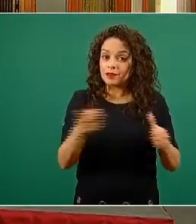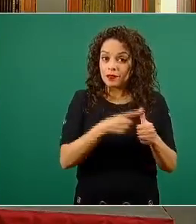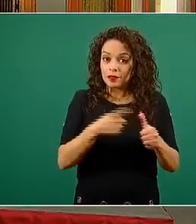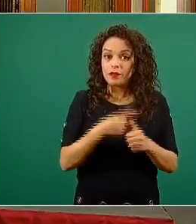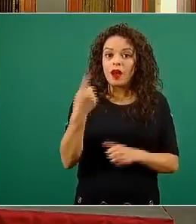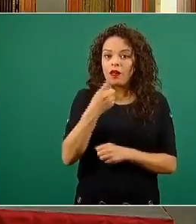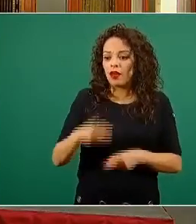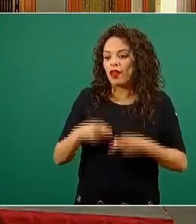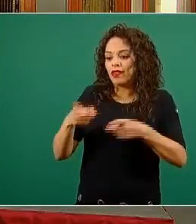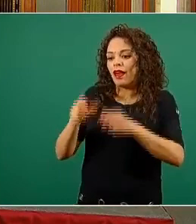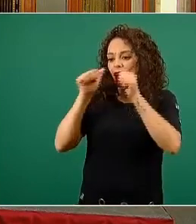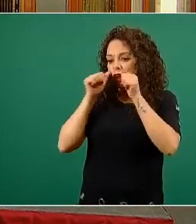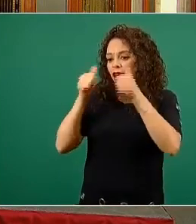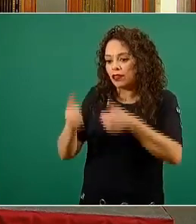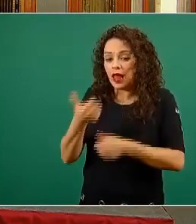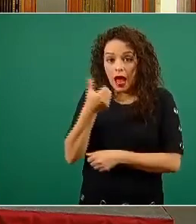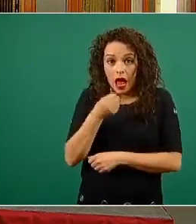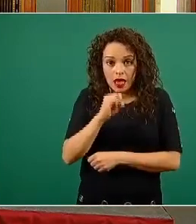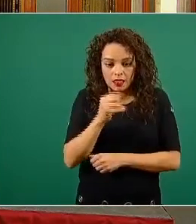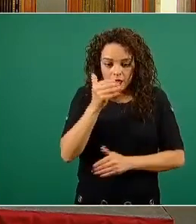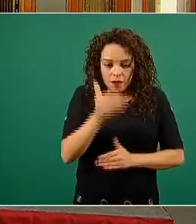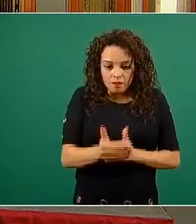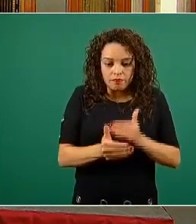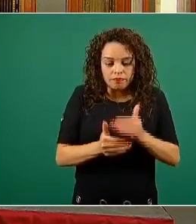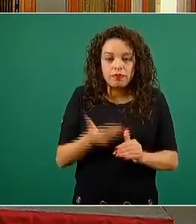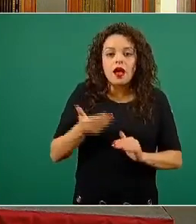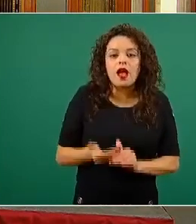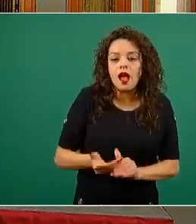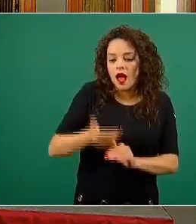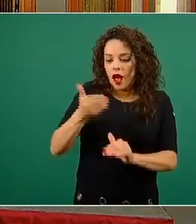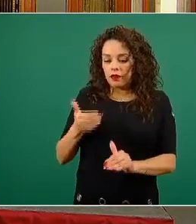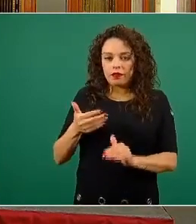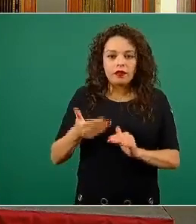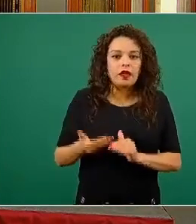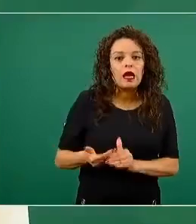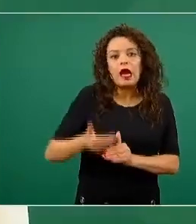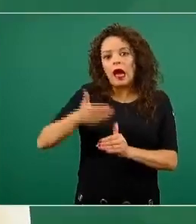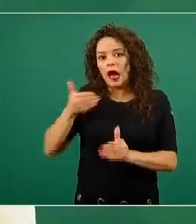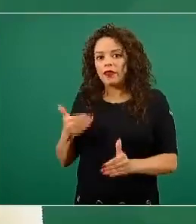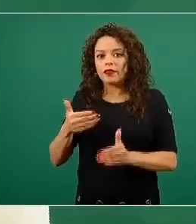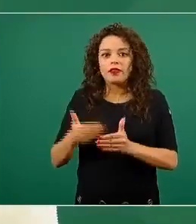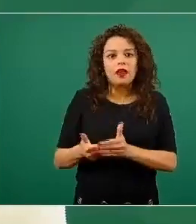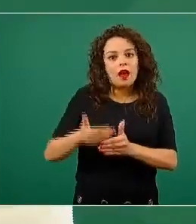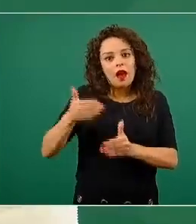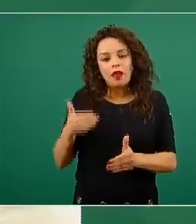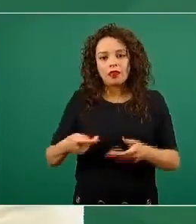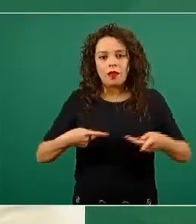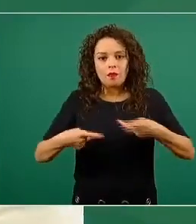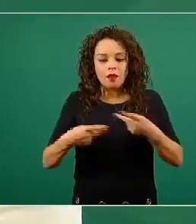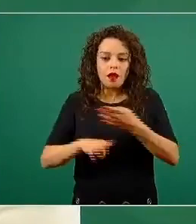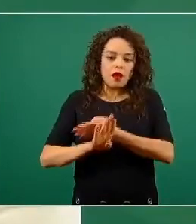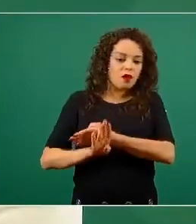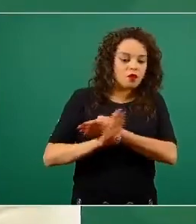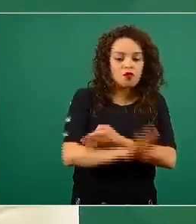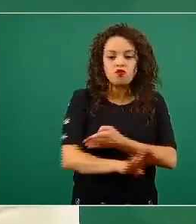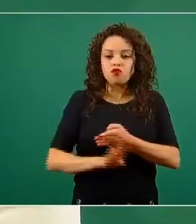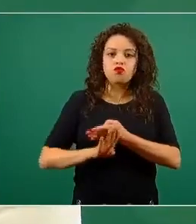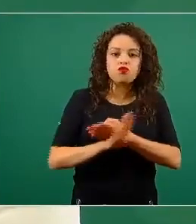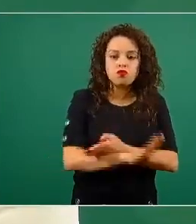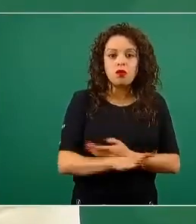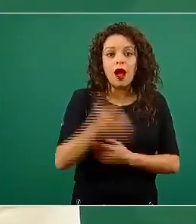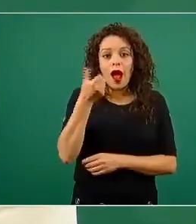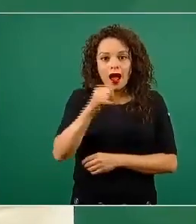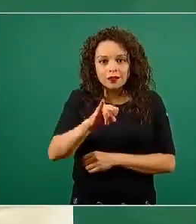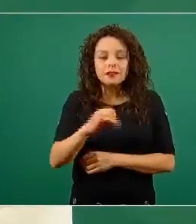a ir siendo más preventivos y anticipatorios a la enfermedad y